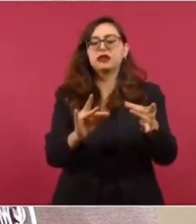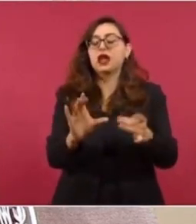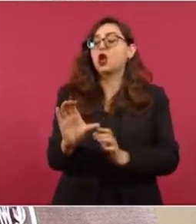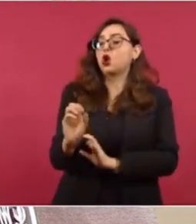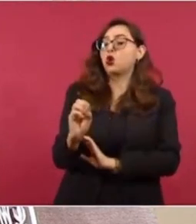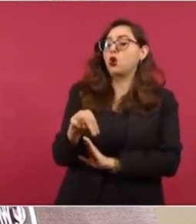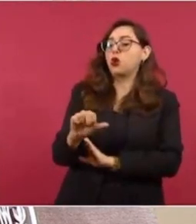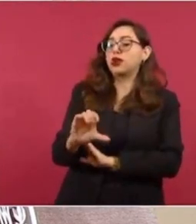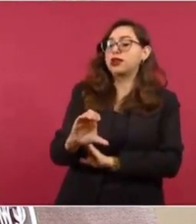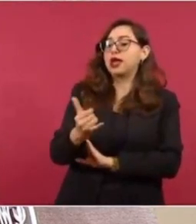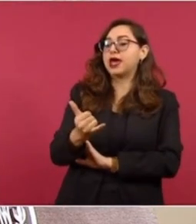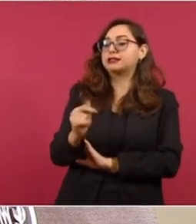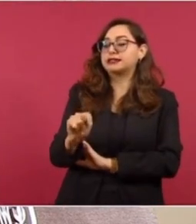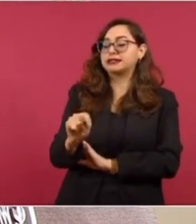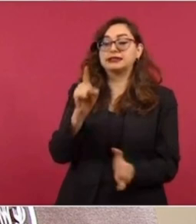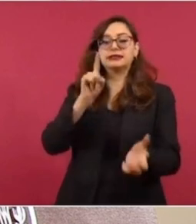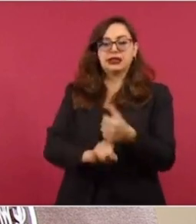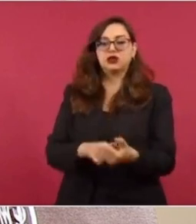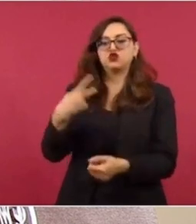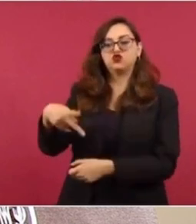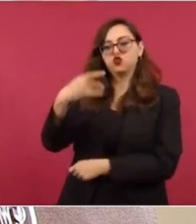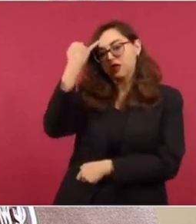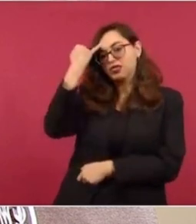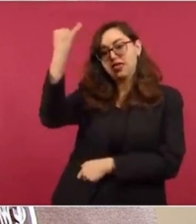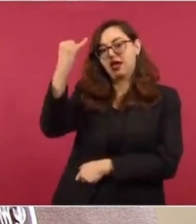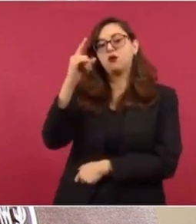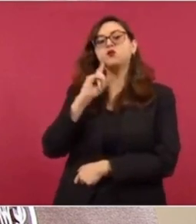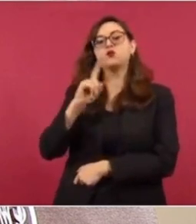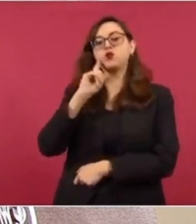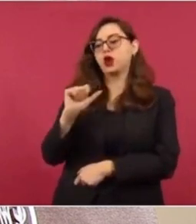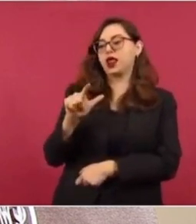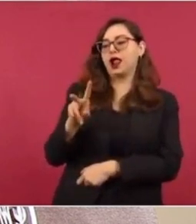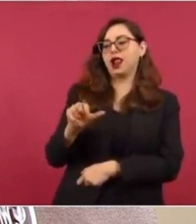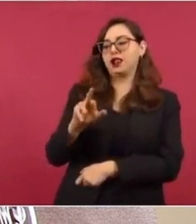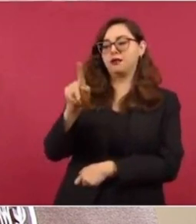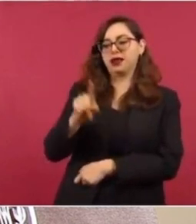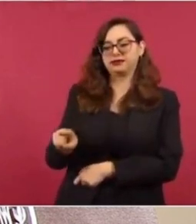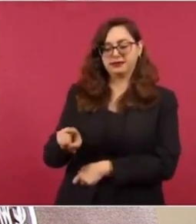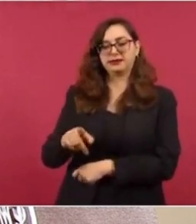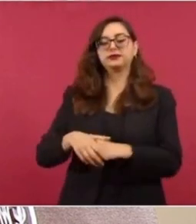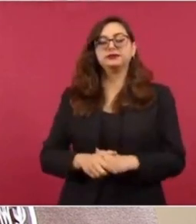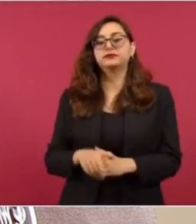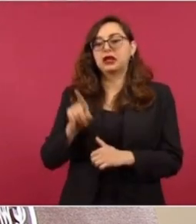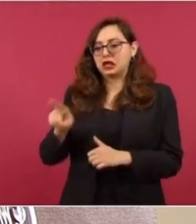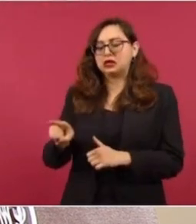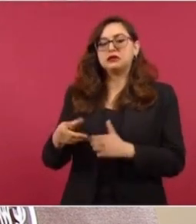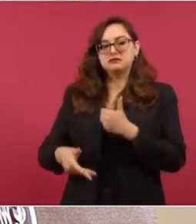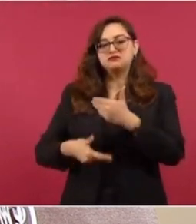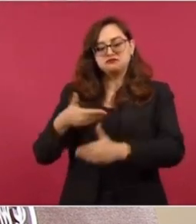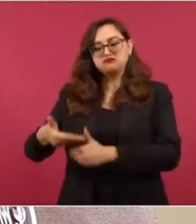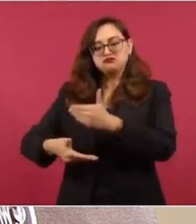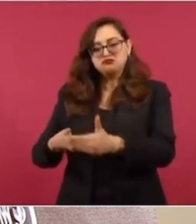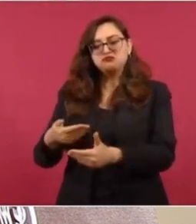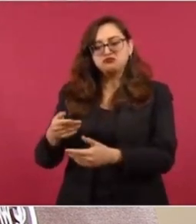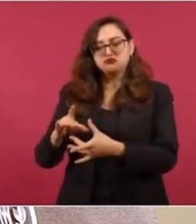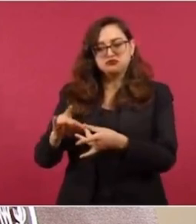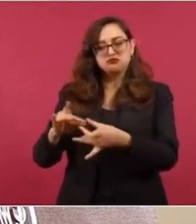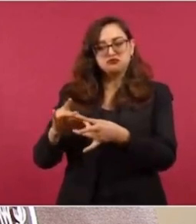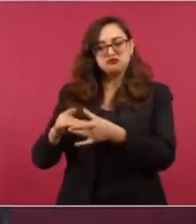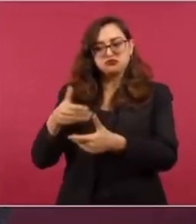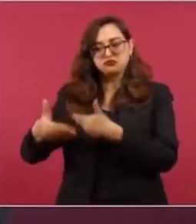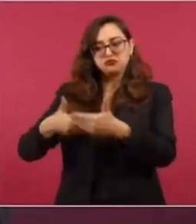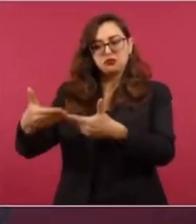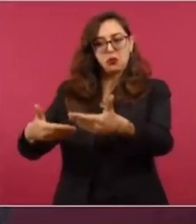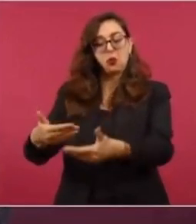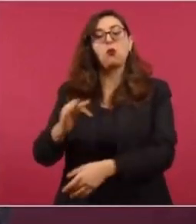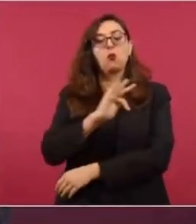CONACYT, y es muestra de una capacidad eficiente de desarrollar productos de protección a la salud